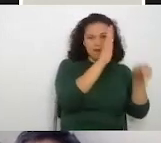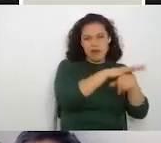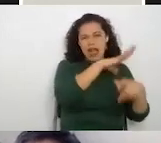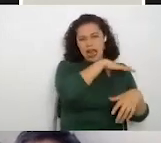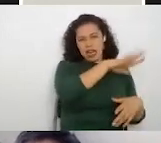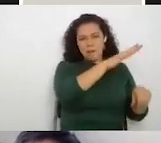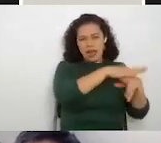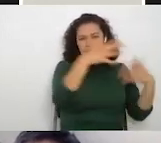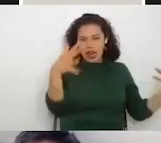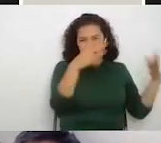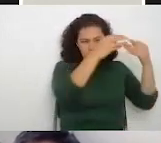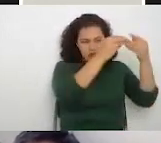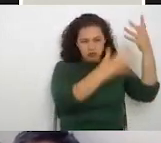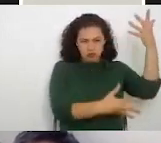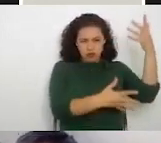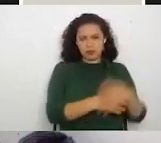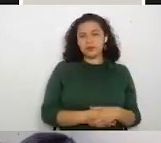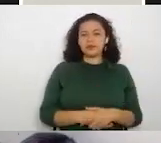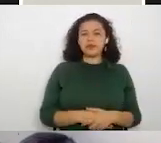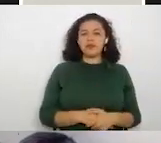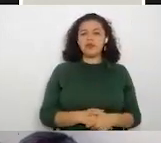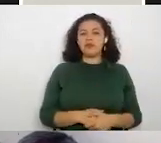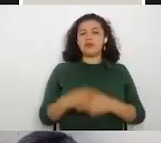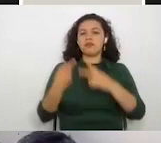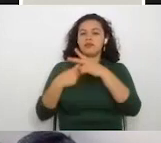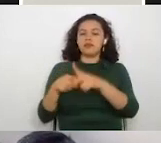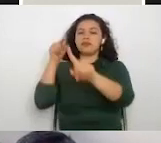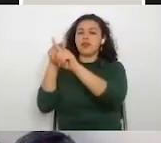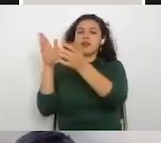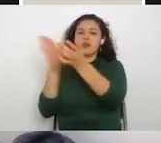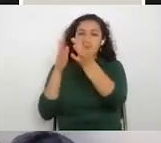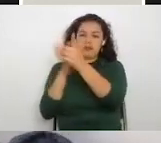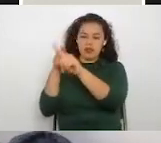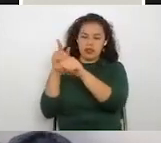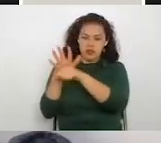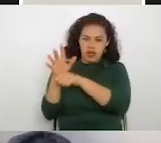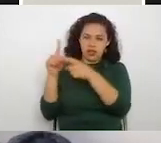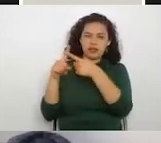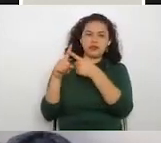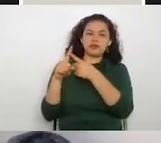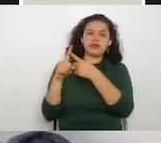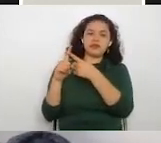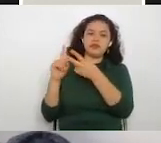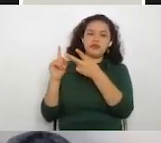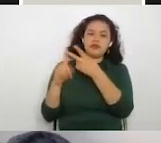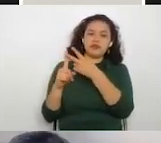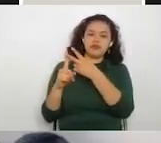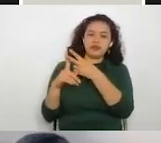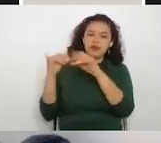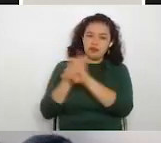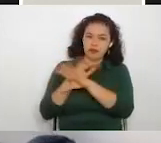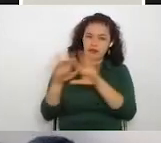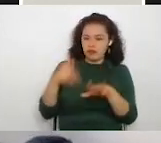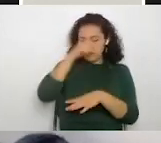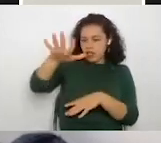esta introducción se recomienda mencionar o describir cuál es el objetivo del documento, cuál es la información acerca del ámbito